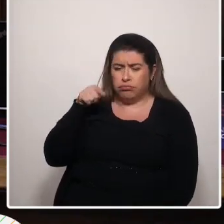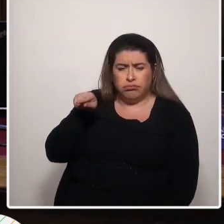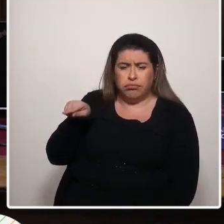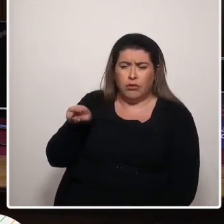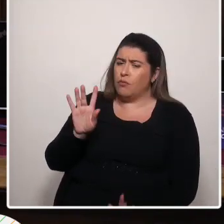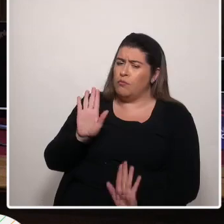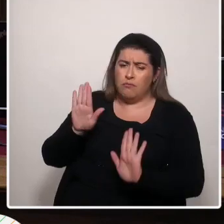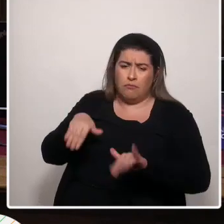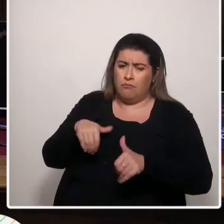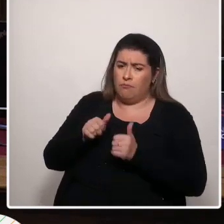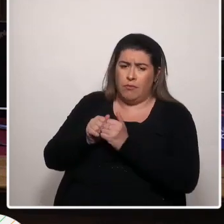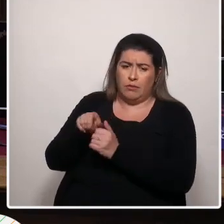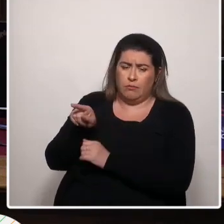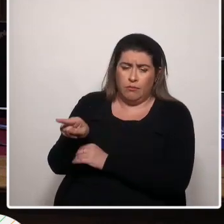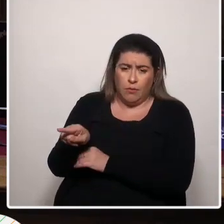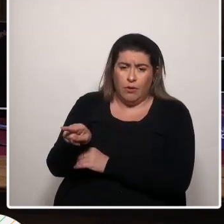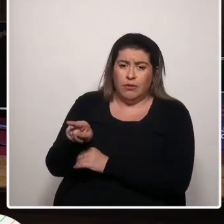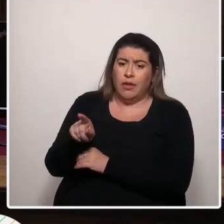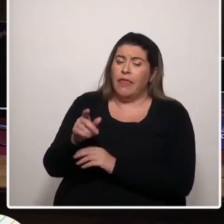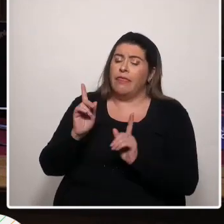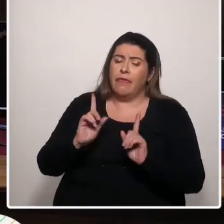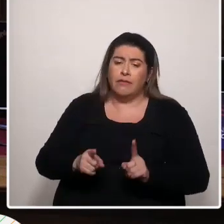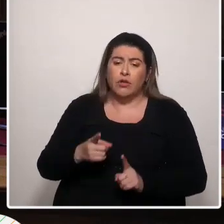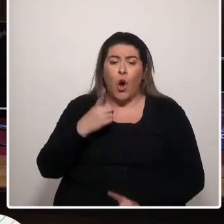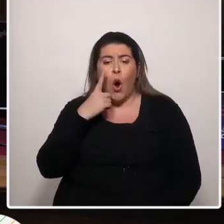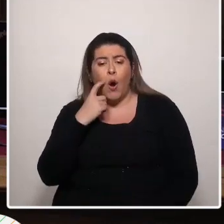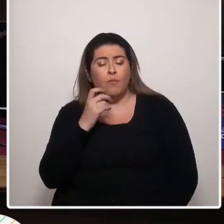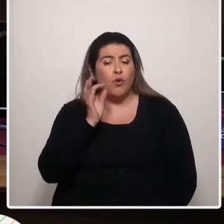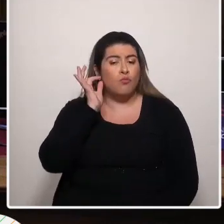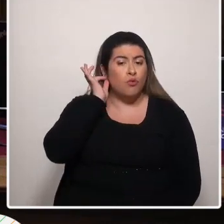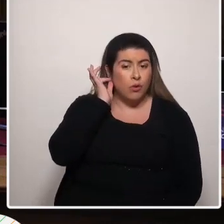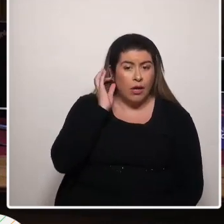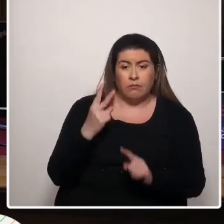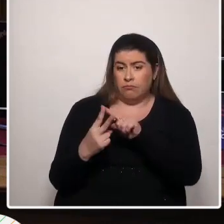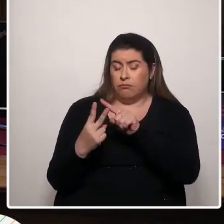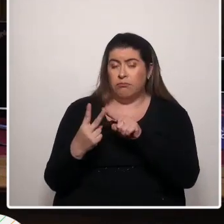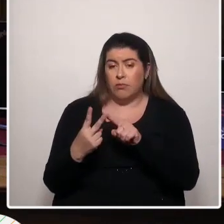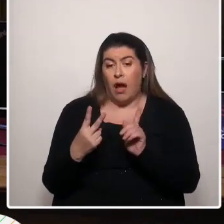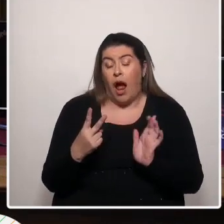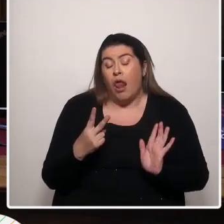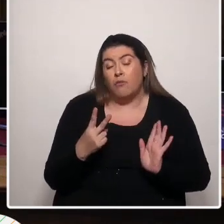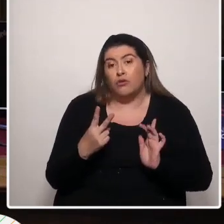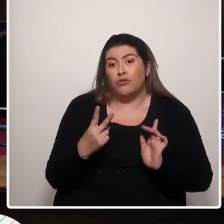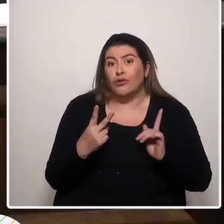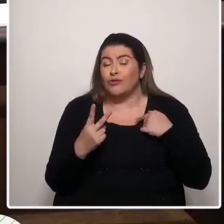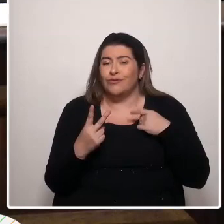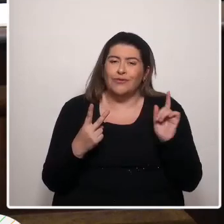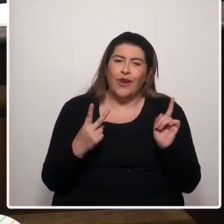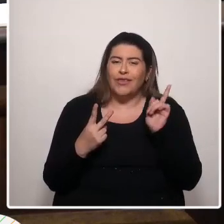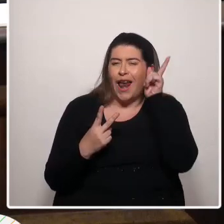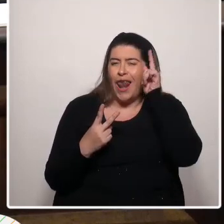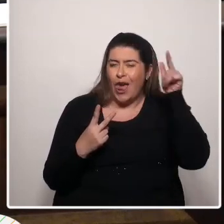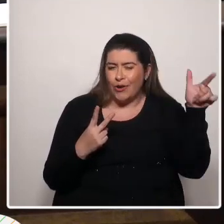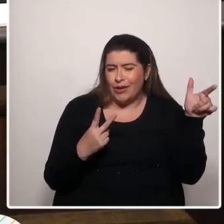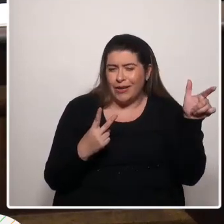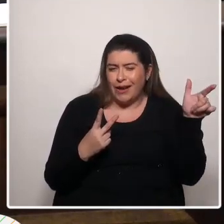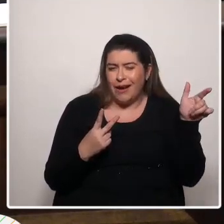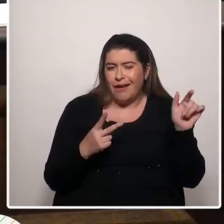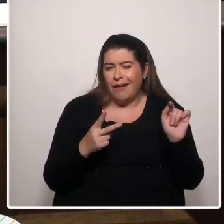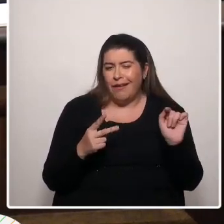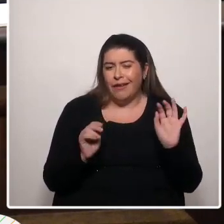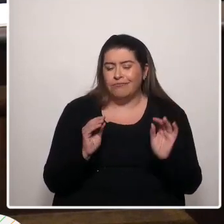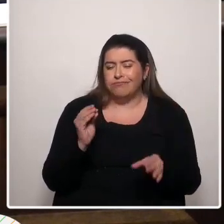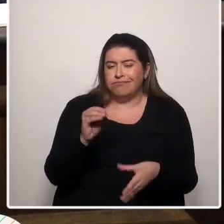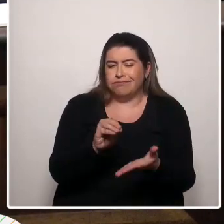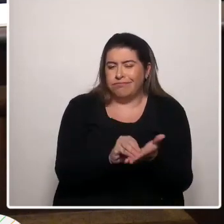interpretación respecto de que tiene que ser un hombre y una mujer, más allá que yo esté quizá, no me parezca, digamos, esta lógica de acción afirmativa dentro